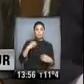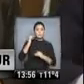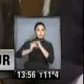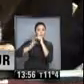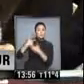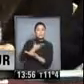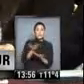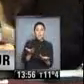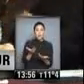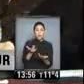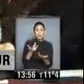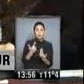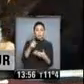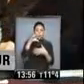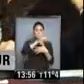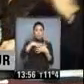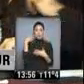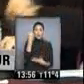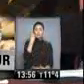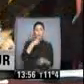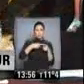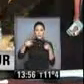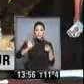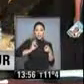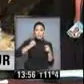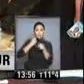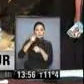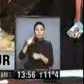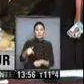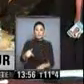progresos sociales que ha conseguido la región en estos años,